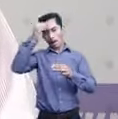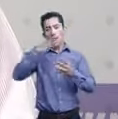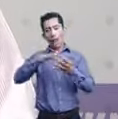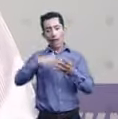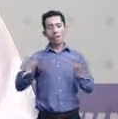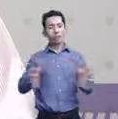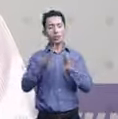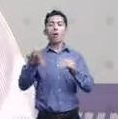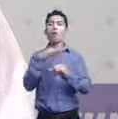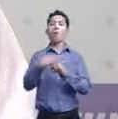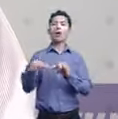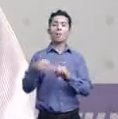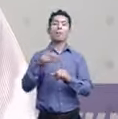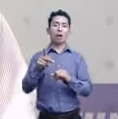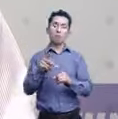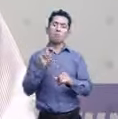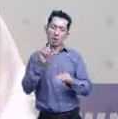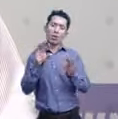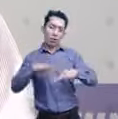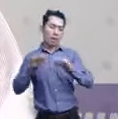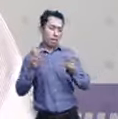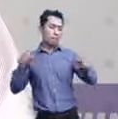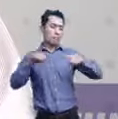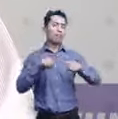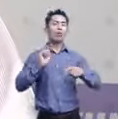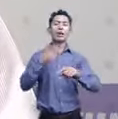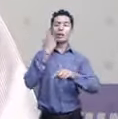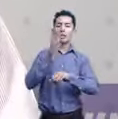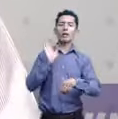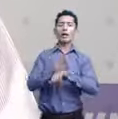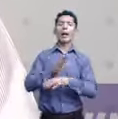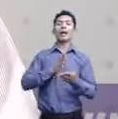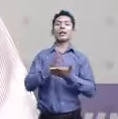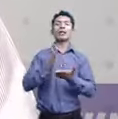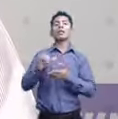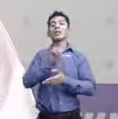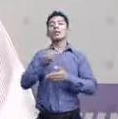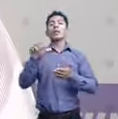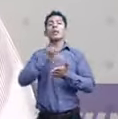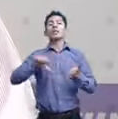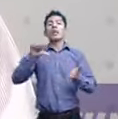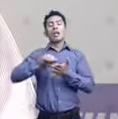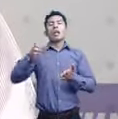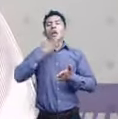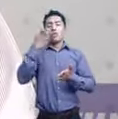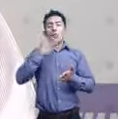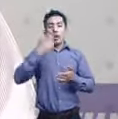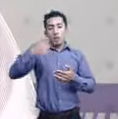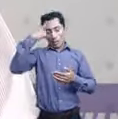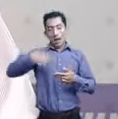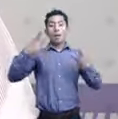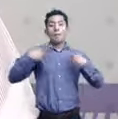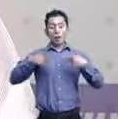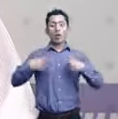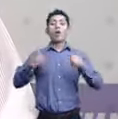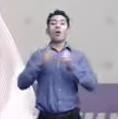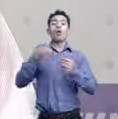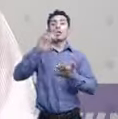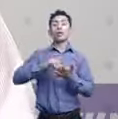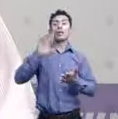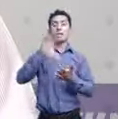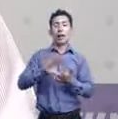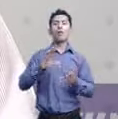lectura. Por último, pero no menos importante, garantizaré la accesibilidad de los centros educativos para personas con